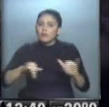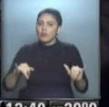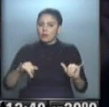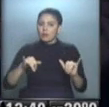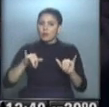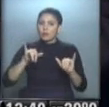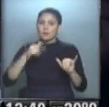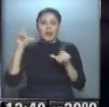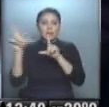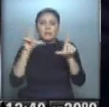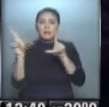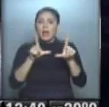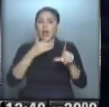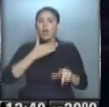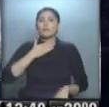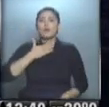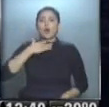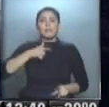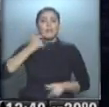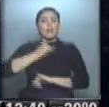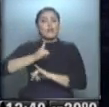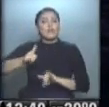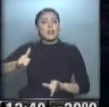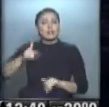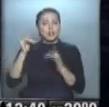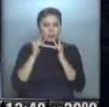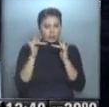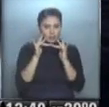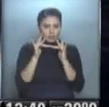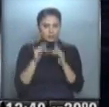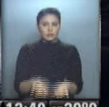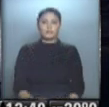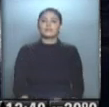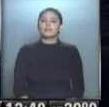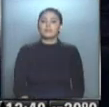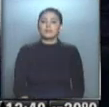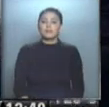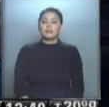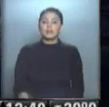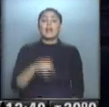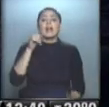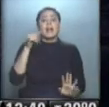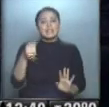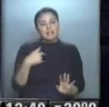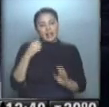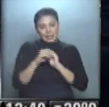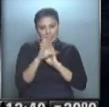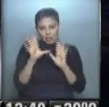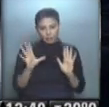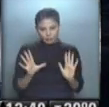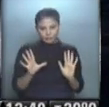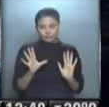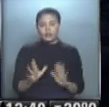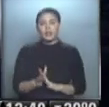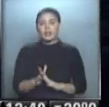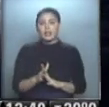la circulación de imágenes, voz y datos será Internet. Sí, vamos a ser claros en